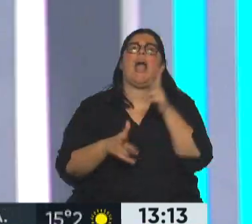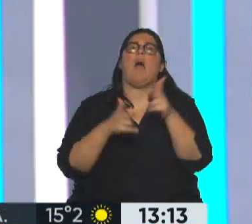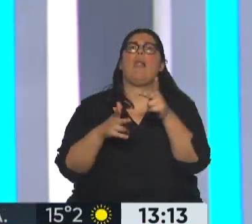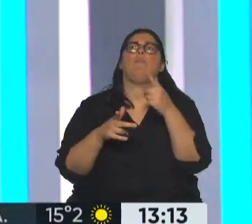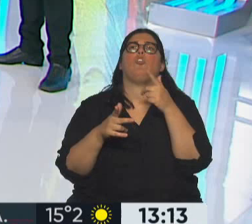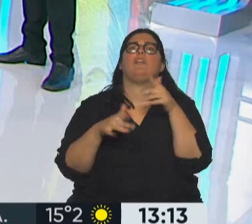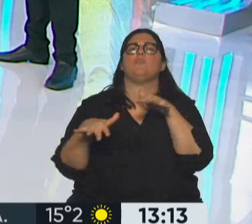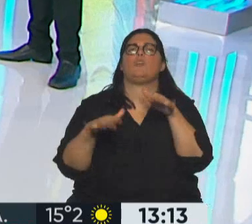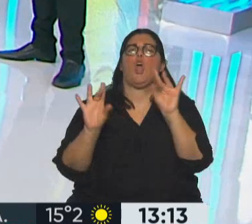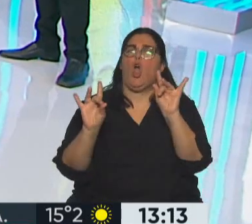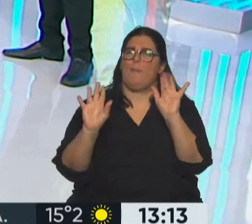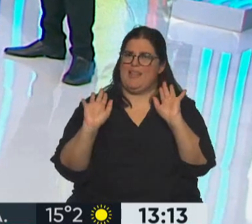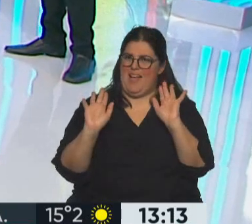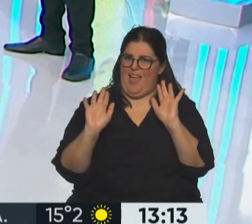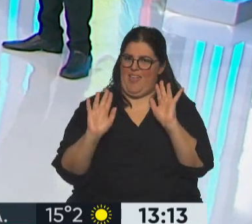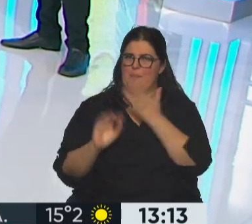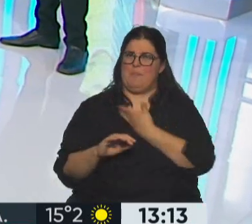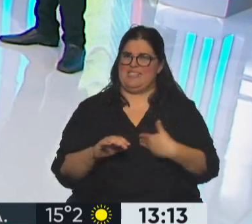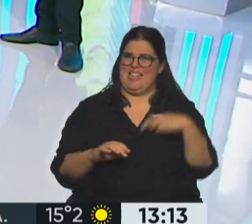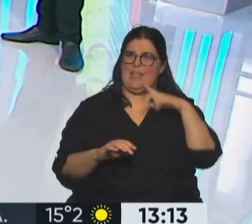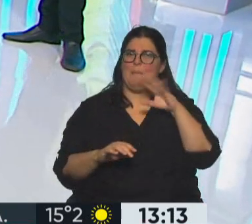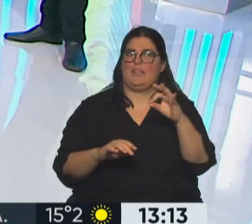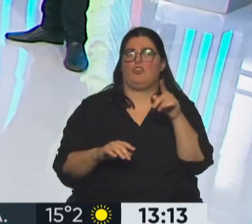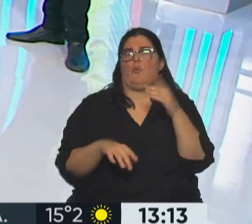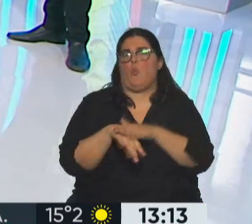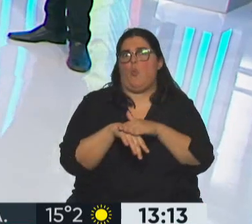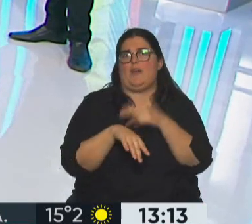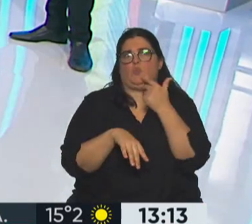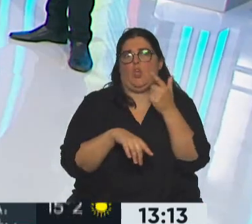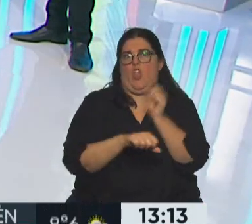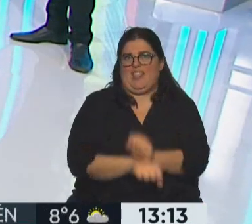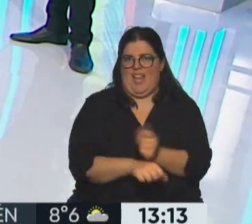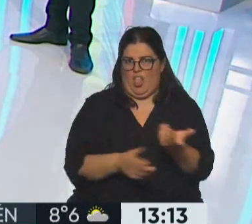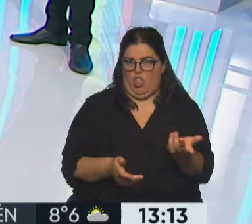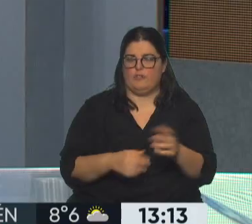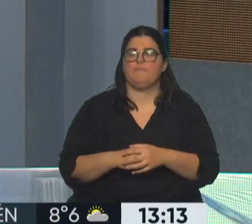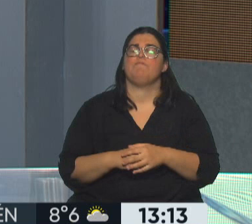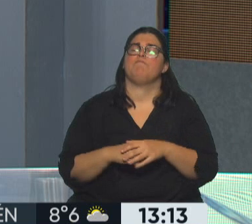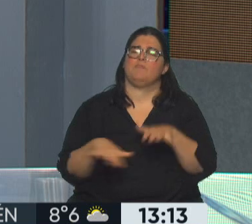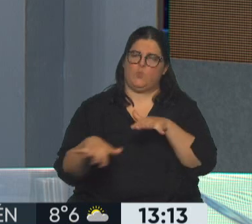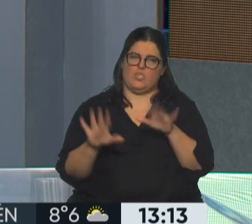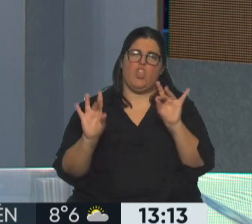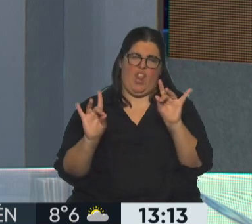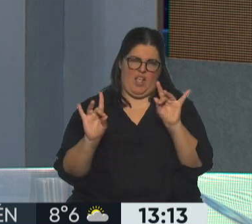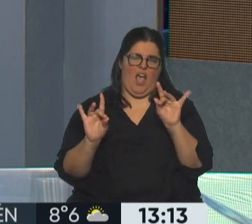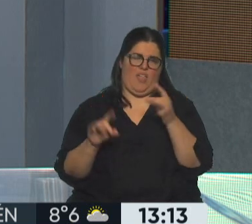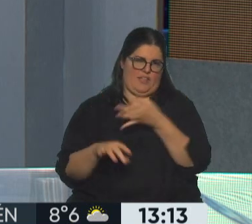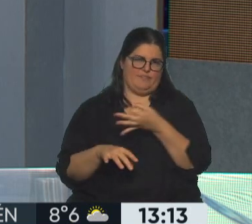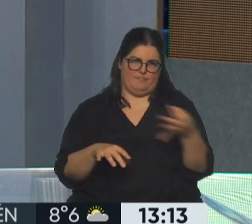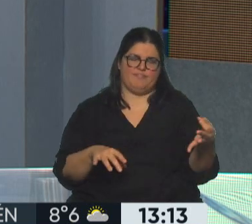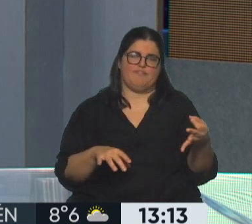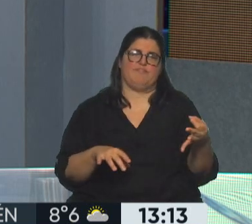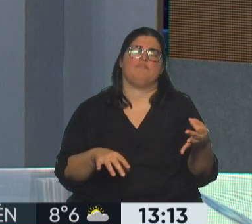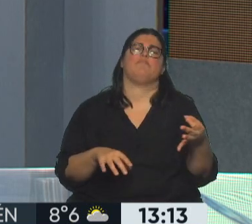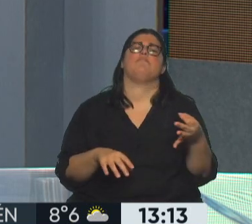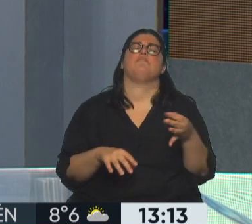complicada, la de Gustavo Petro en Colombia a partir de la detención de su hijo. Bueno, una situación delicada, como decíamos y adelantábamos efectivamente,